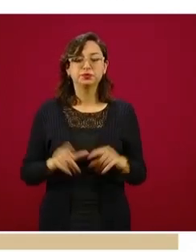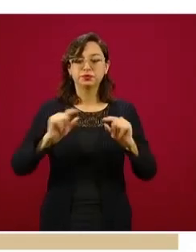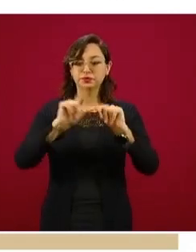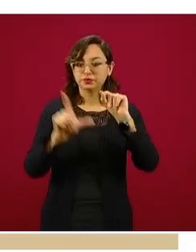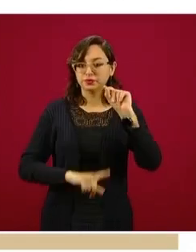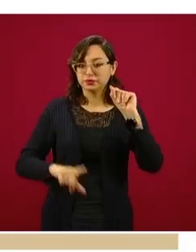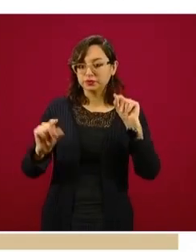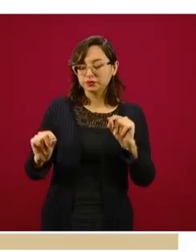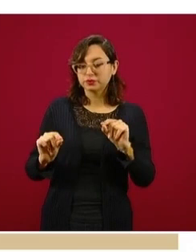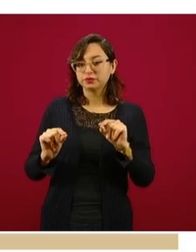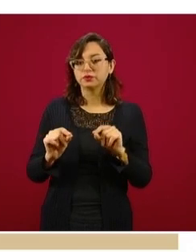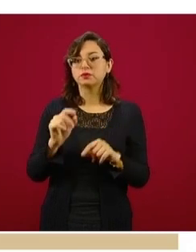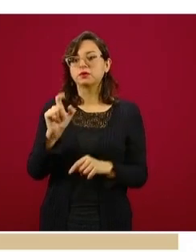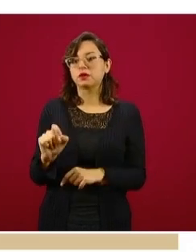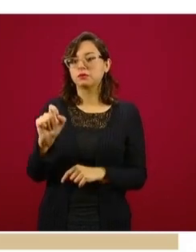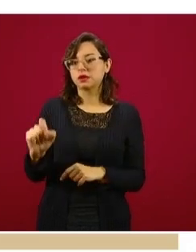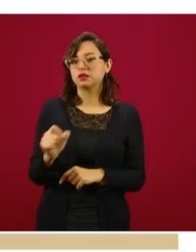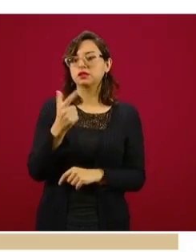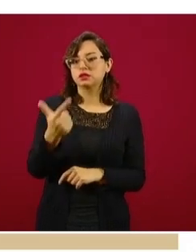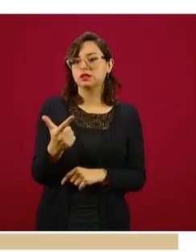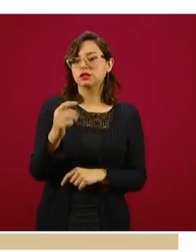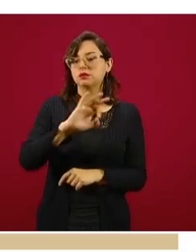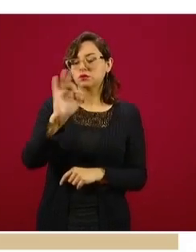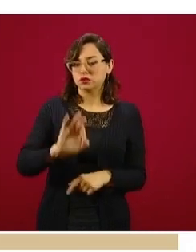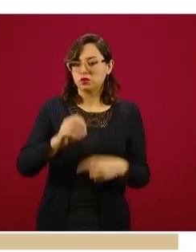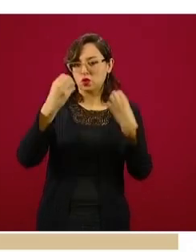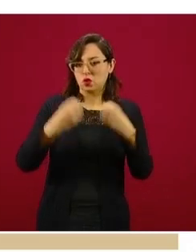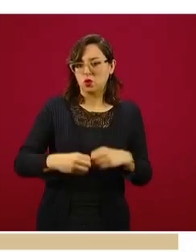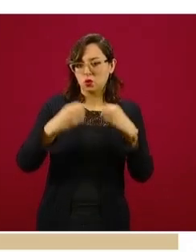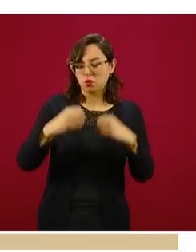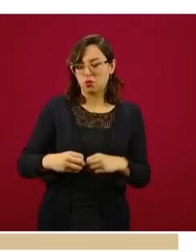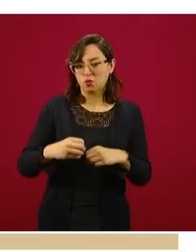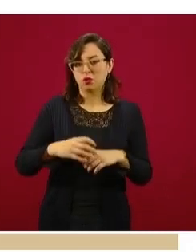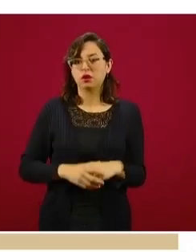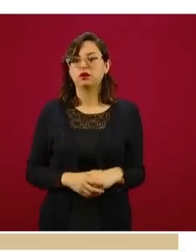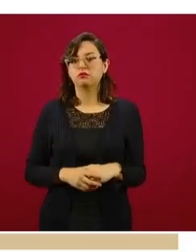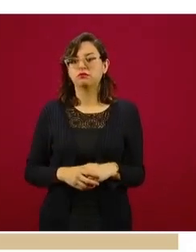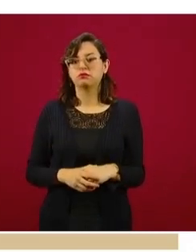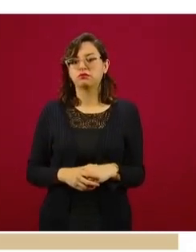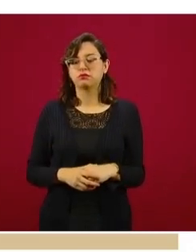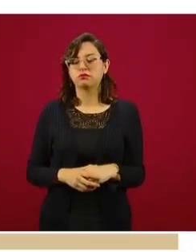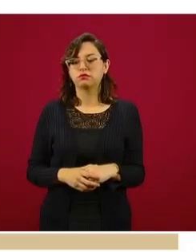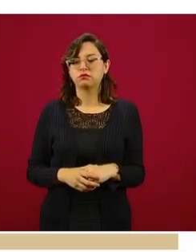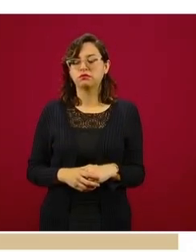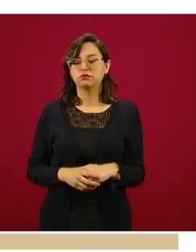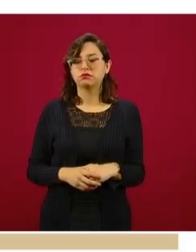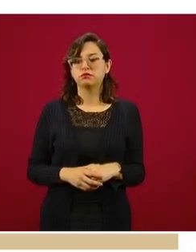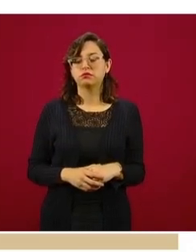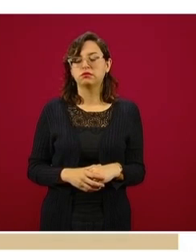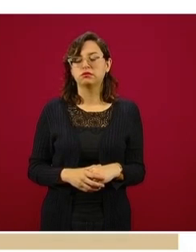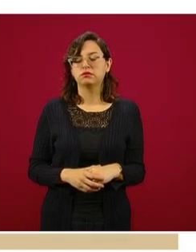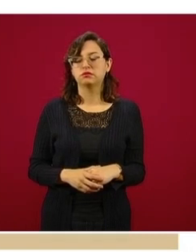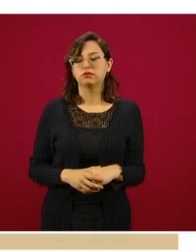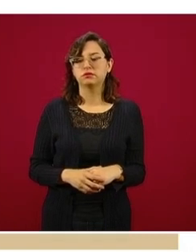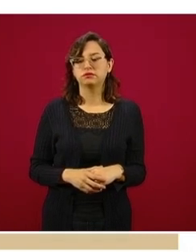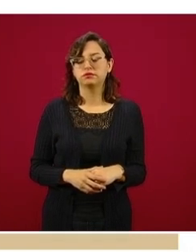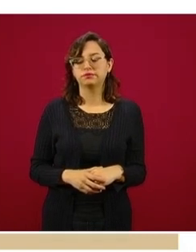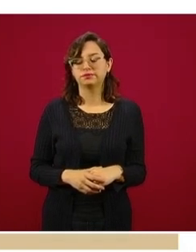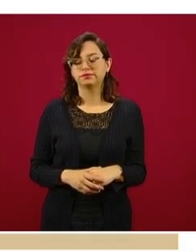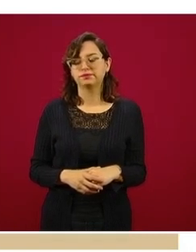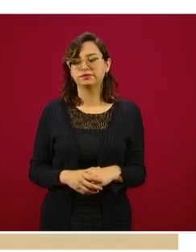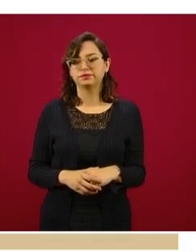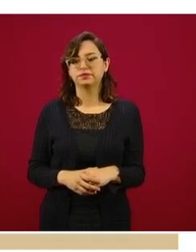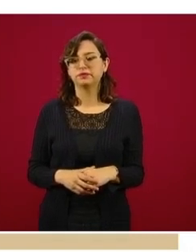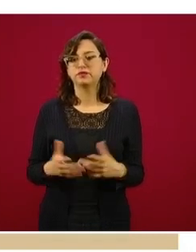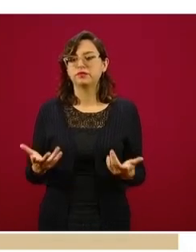lado derecho de la curva, 27% de ocupación. En el lado izquierdo de la curva, de la gráfica, vemos